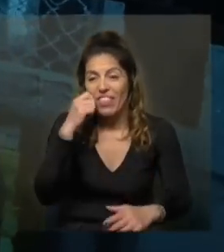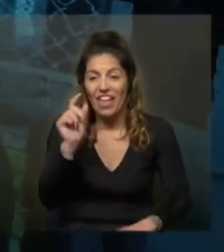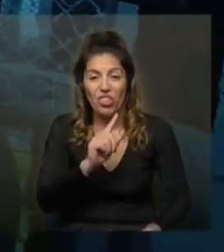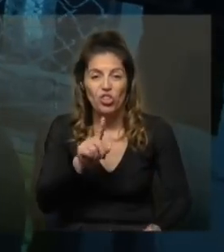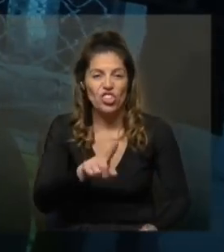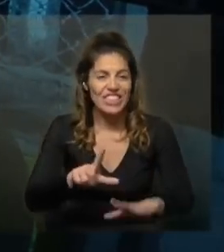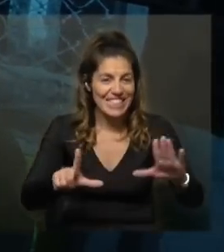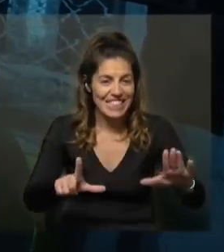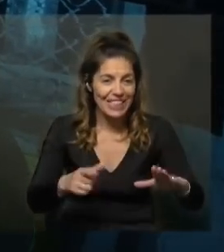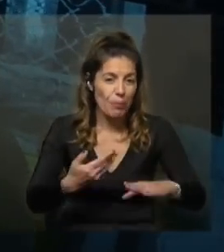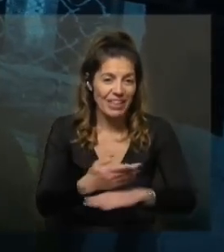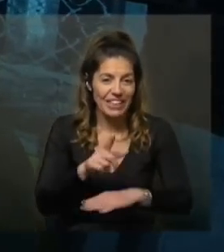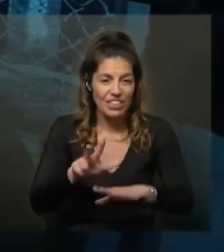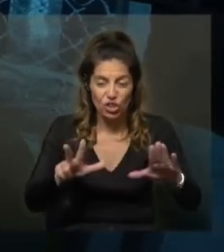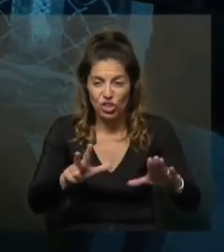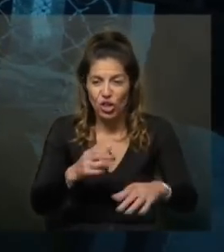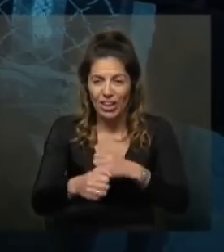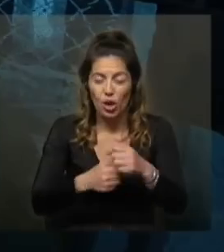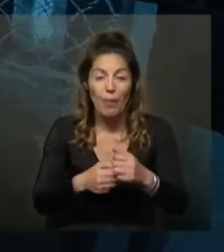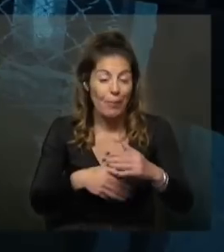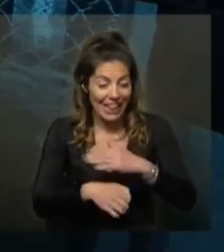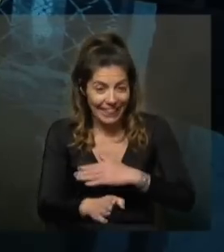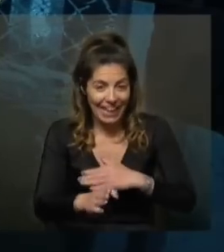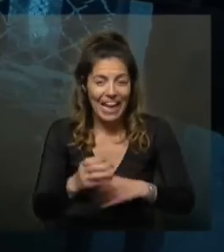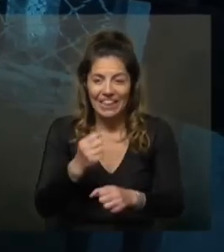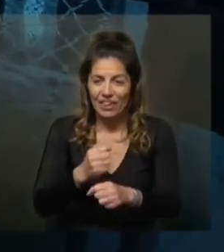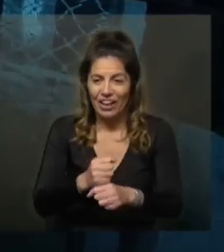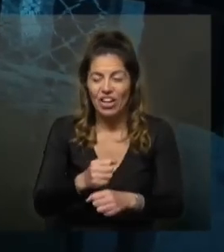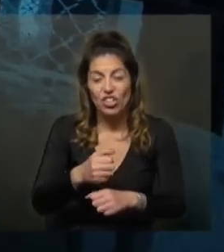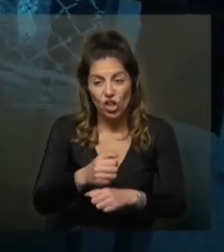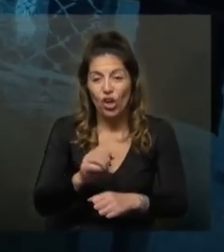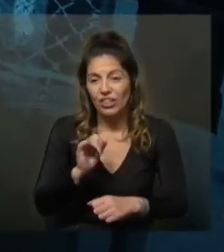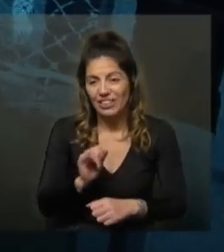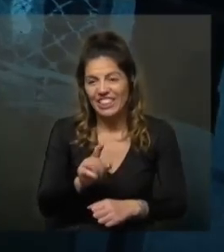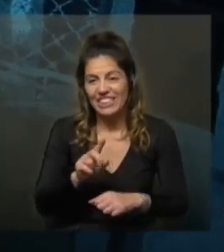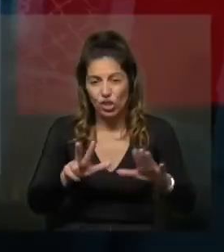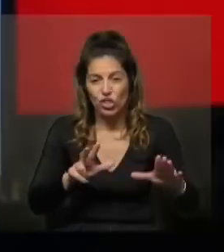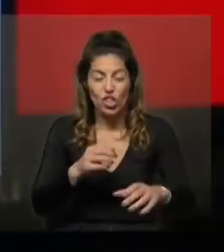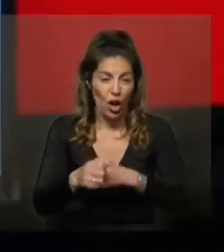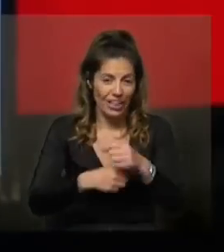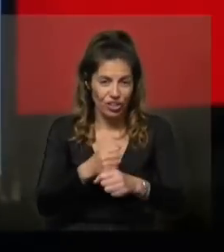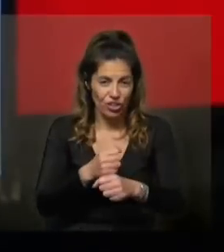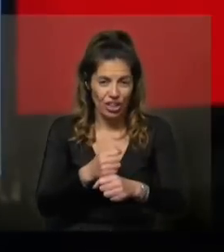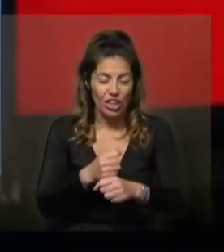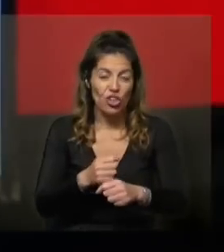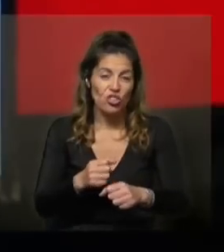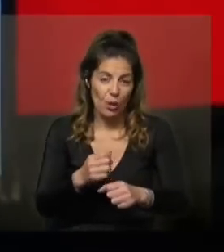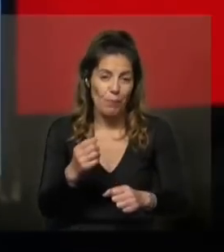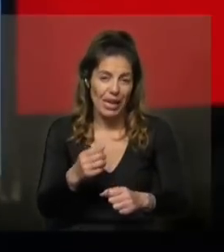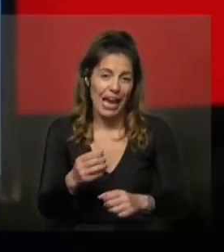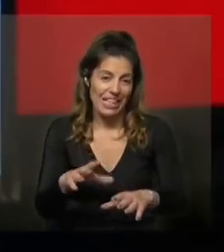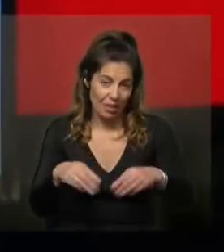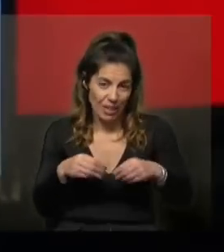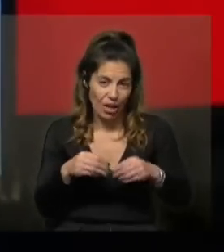y se pedían 18 años pero cuando entrara a trabajar yo iba a tener 18 entonces hicieron una excepción me presenté y bueno